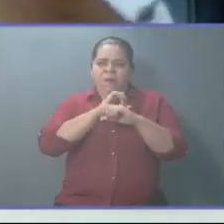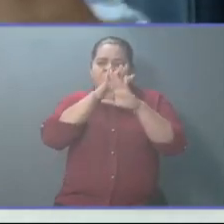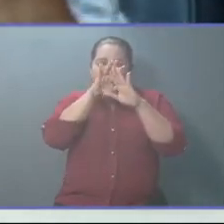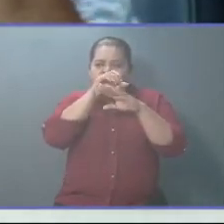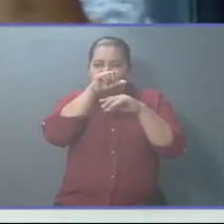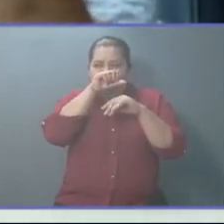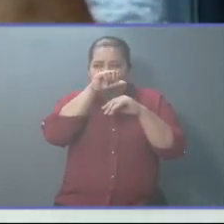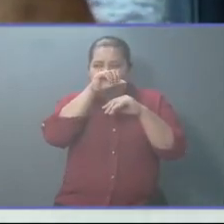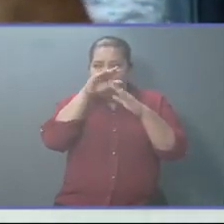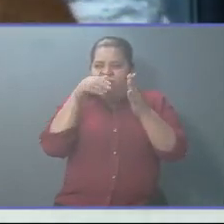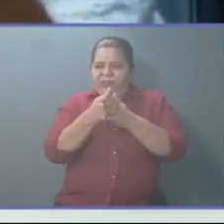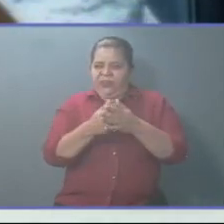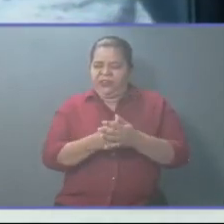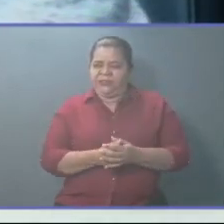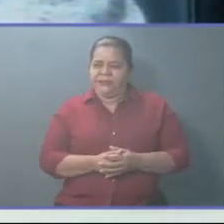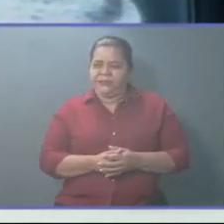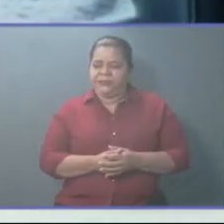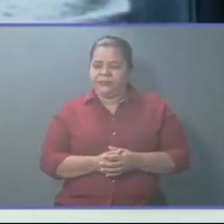como